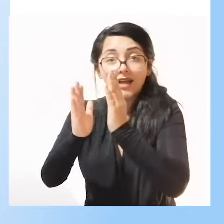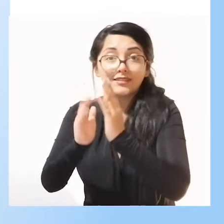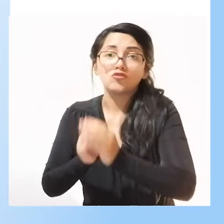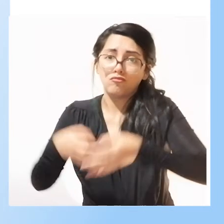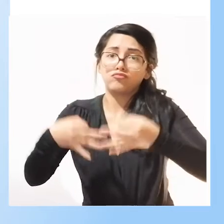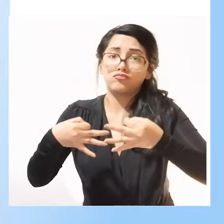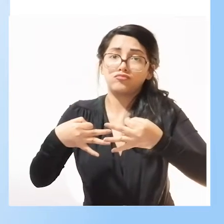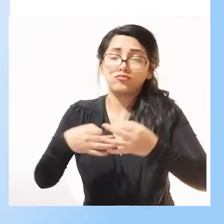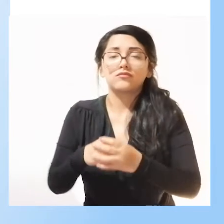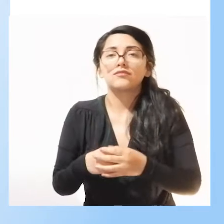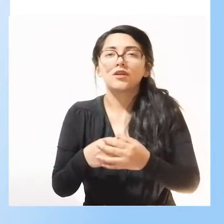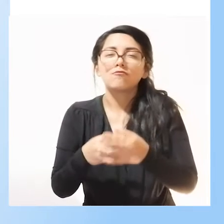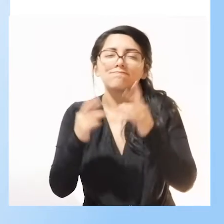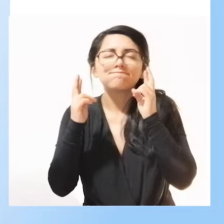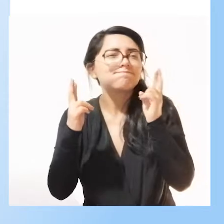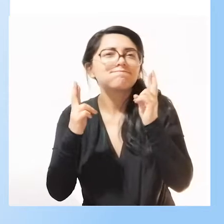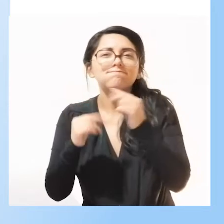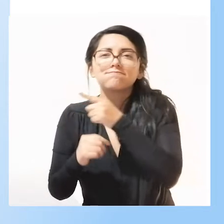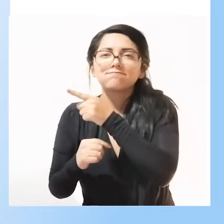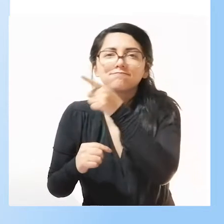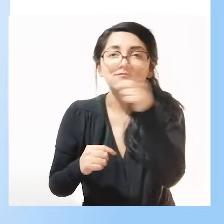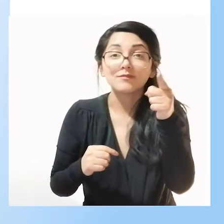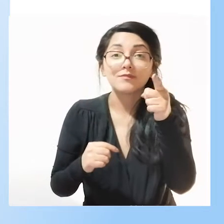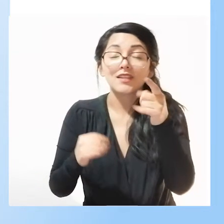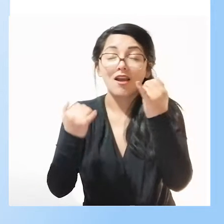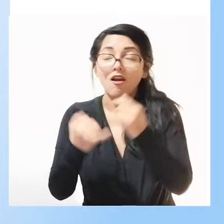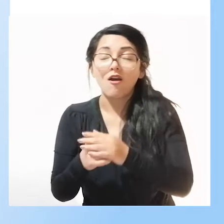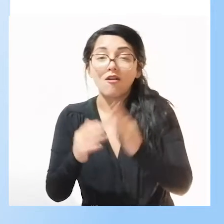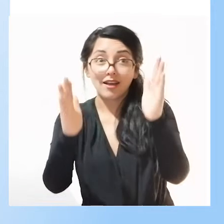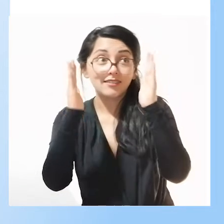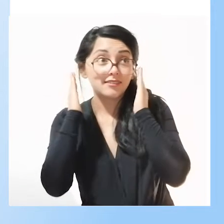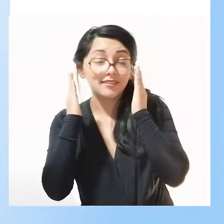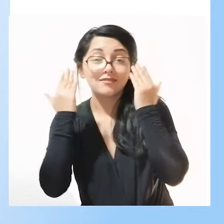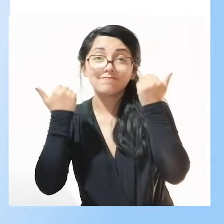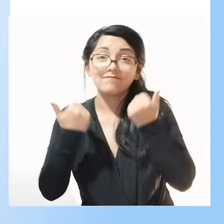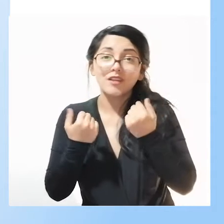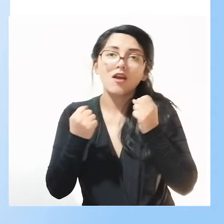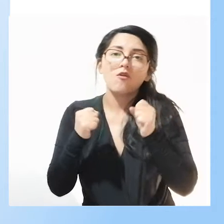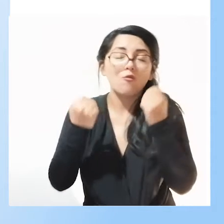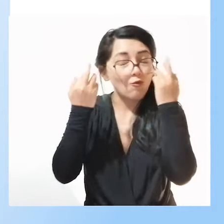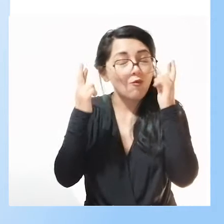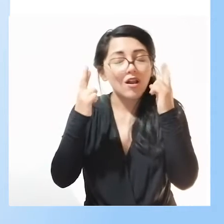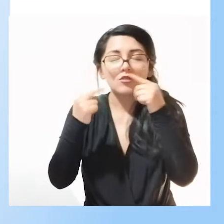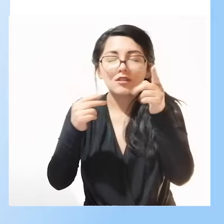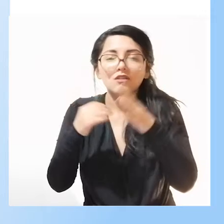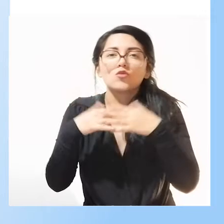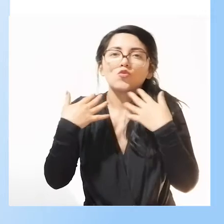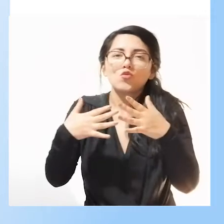el deseo de que todas las personas que me están escuchando puedan abrir sus